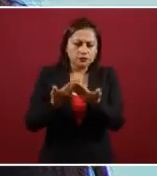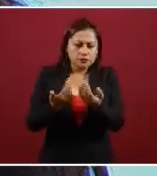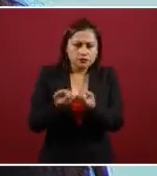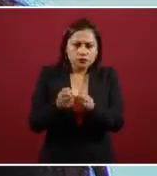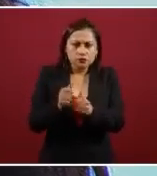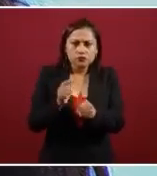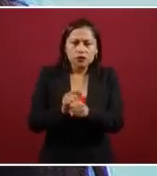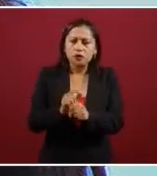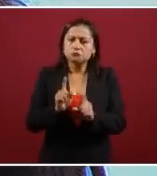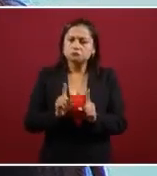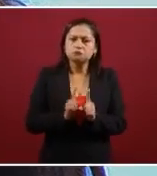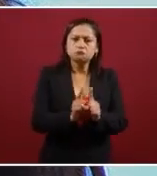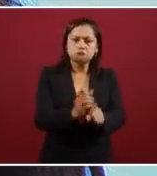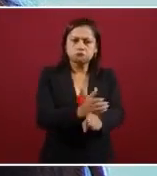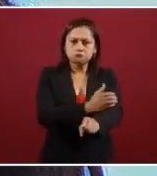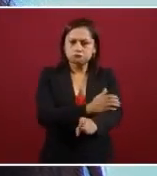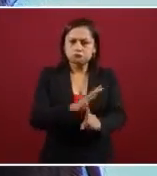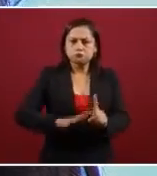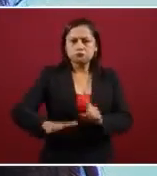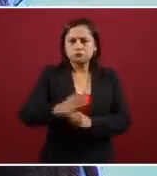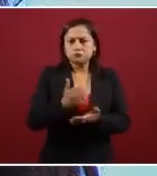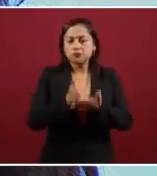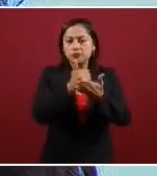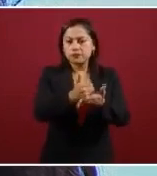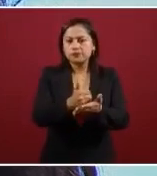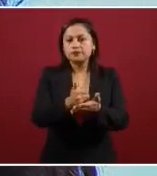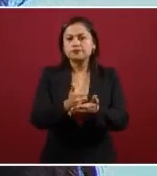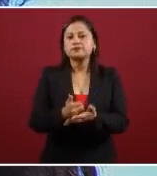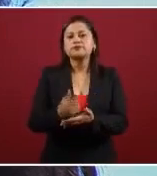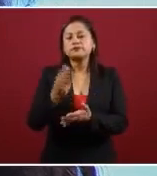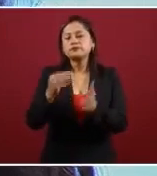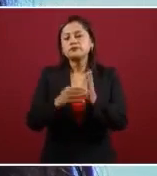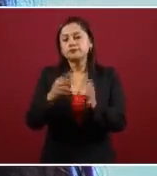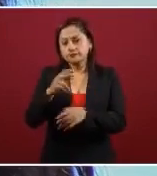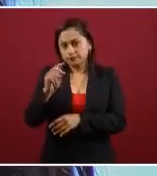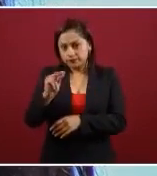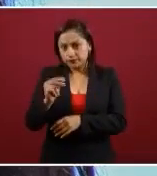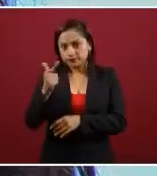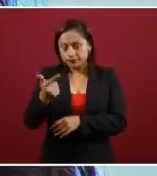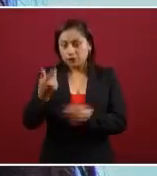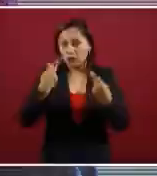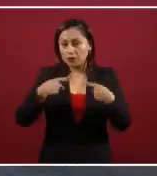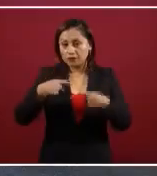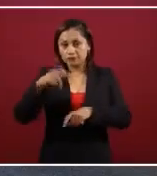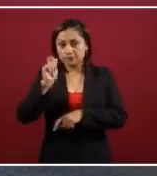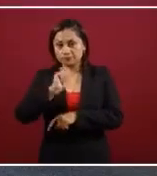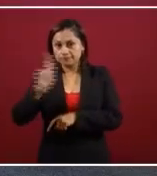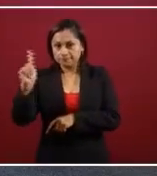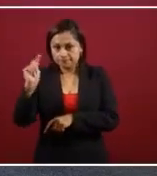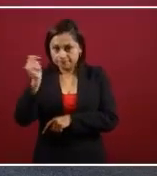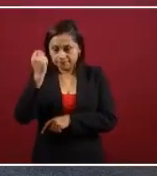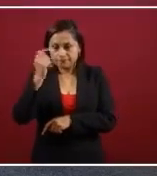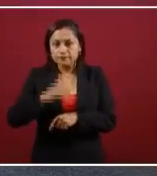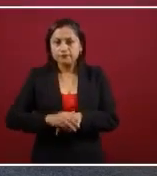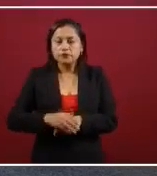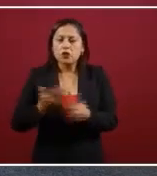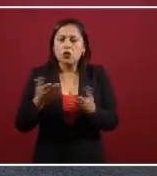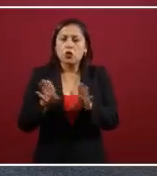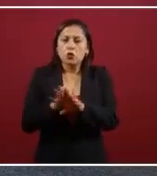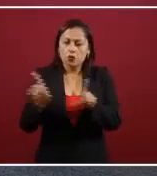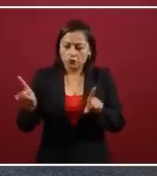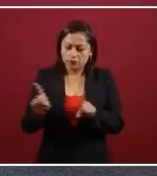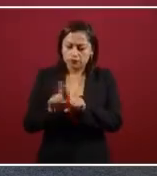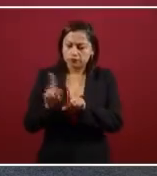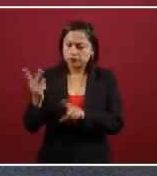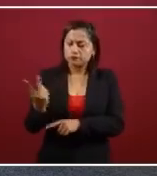En total tenemos 2.285 técnicos. Es importante comentarles que un binomio de técnicos se